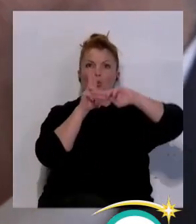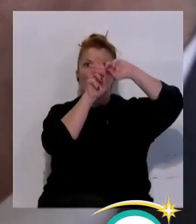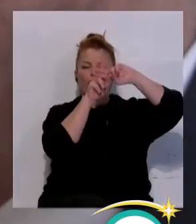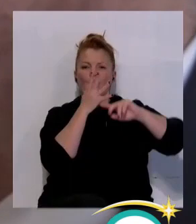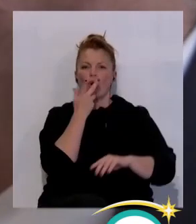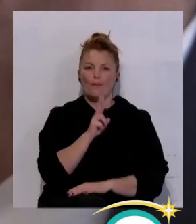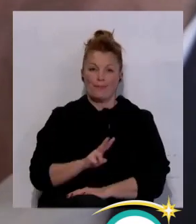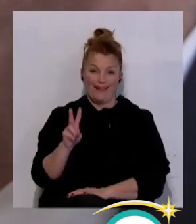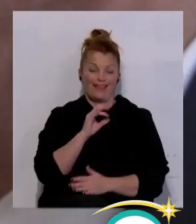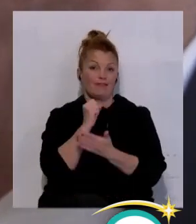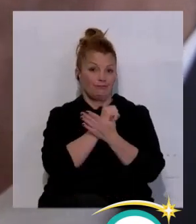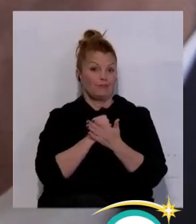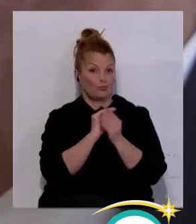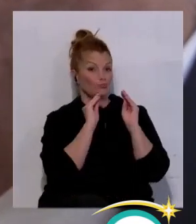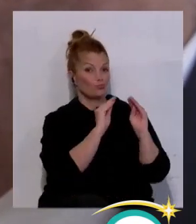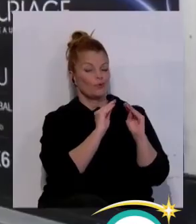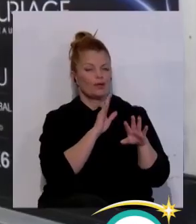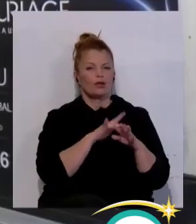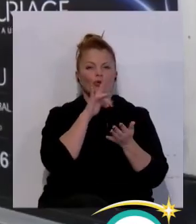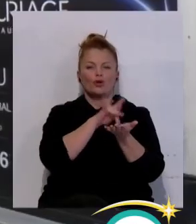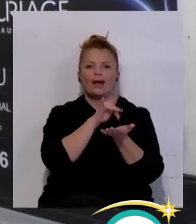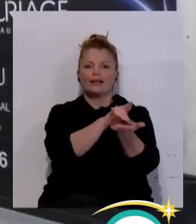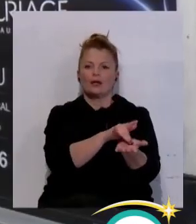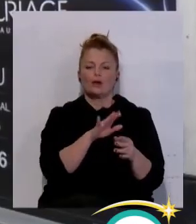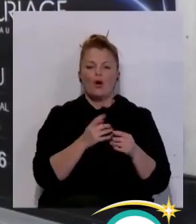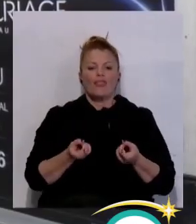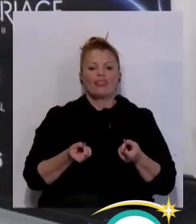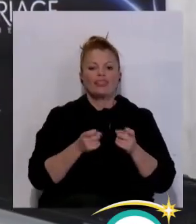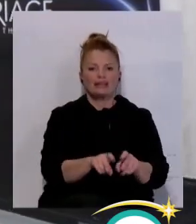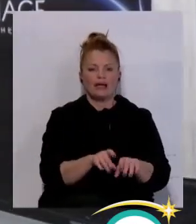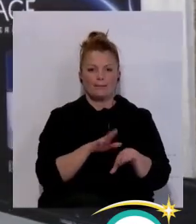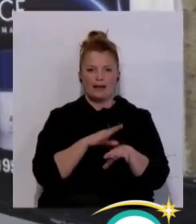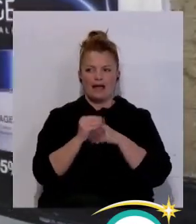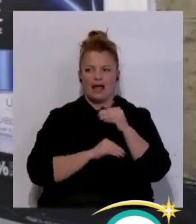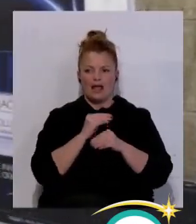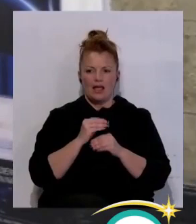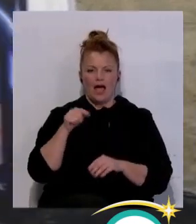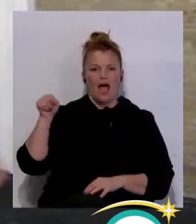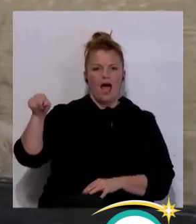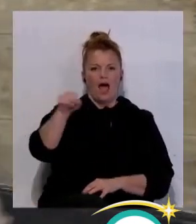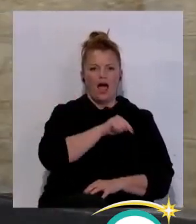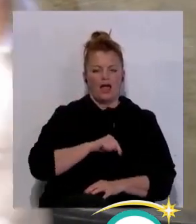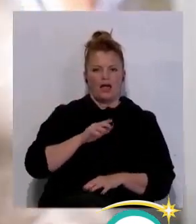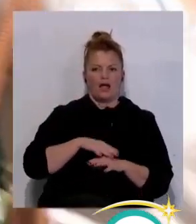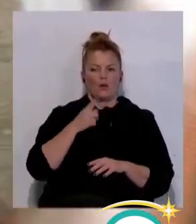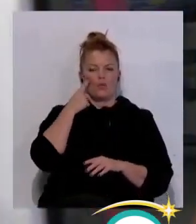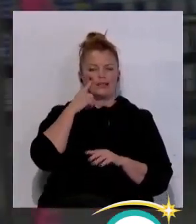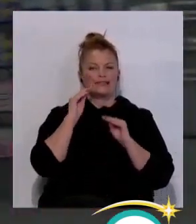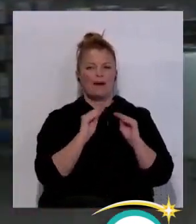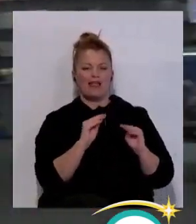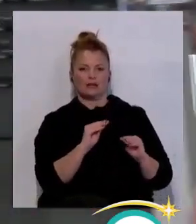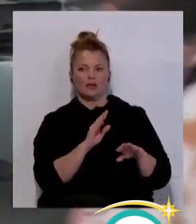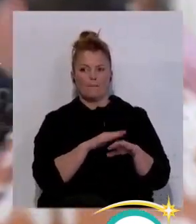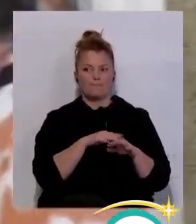que identifica a las farmacias en los acontecimientos o citas públicas que acojan las ciudades, como llamada de atención de